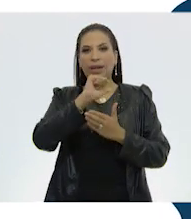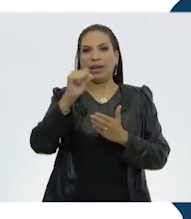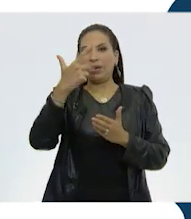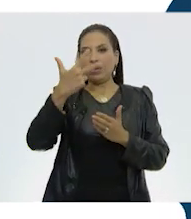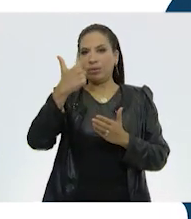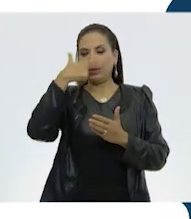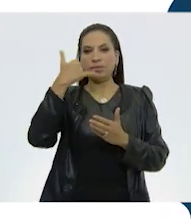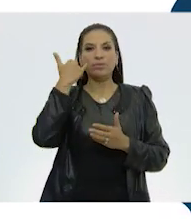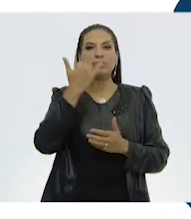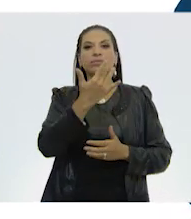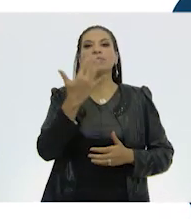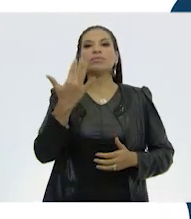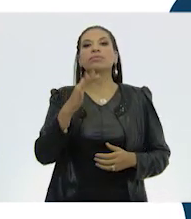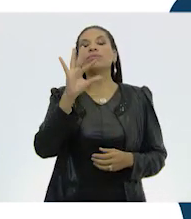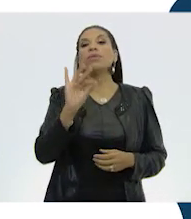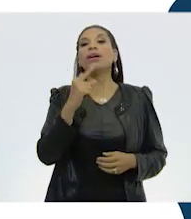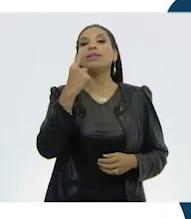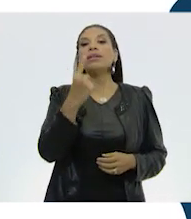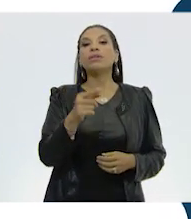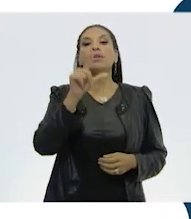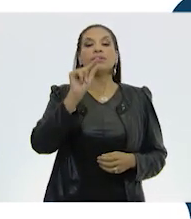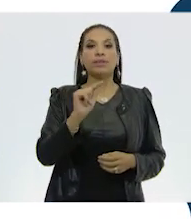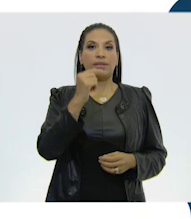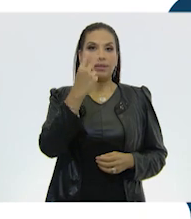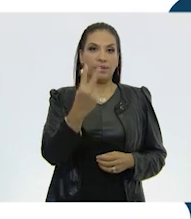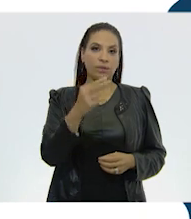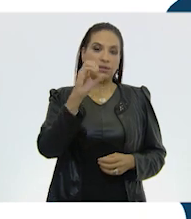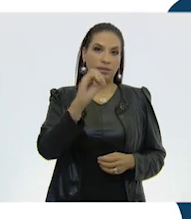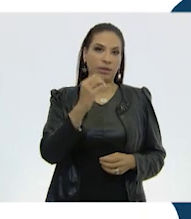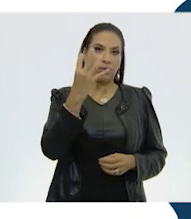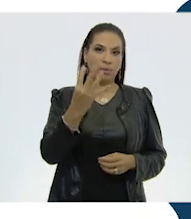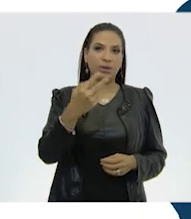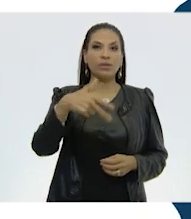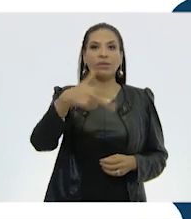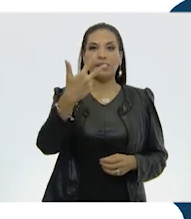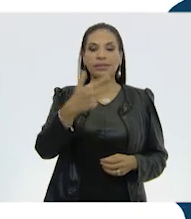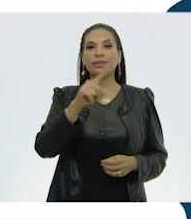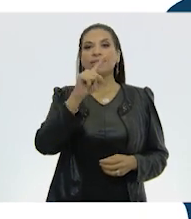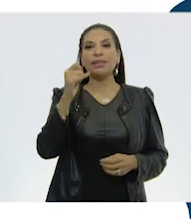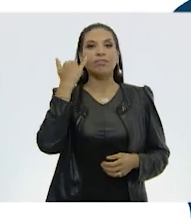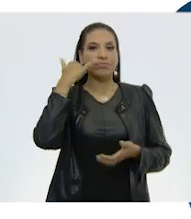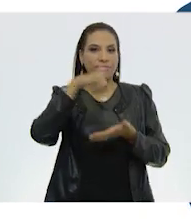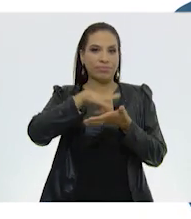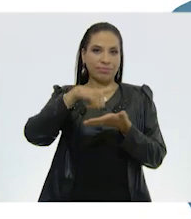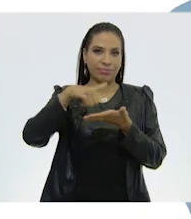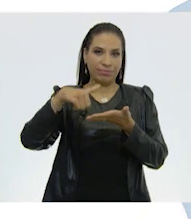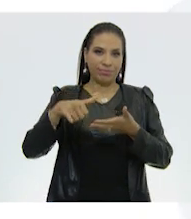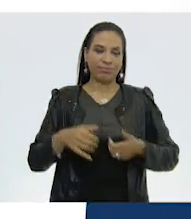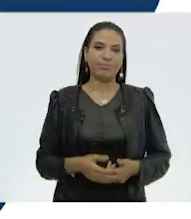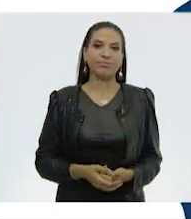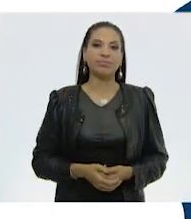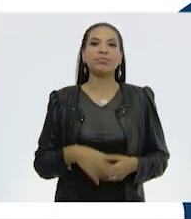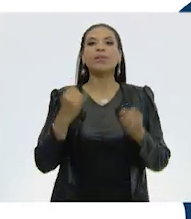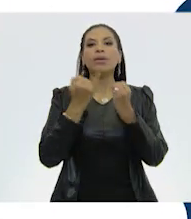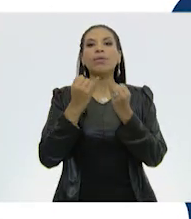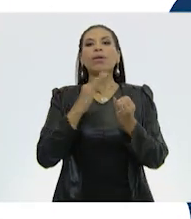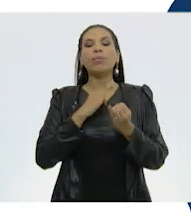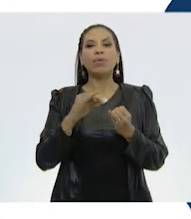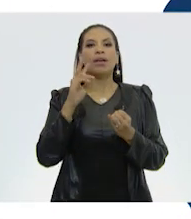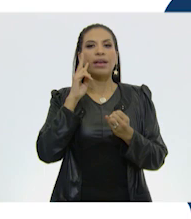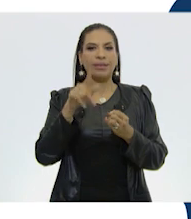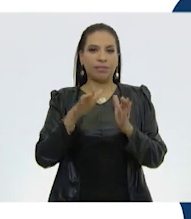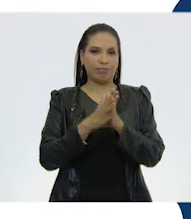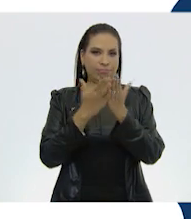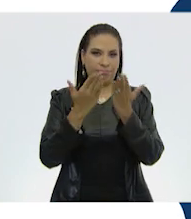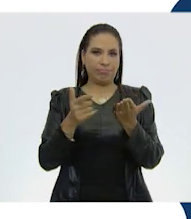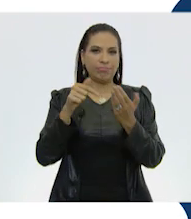teléfono 5541 72 04 13 con 100 líneas. También puedes encontrar los